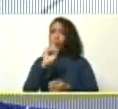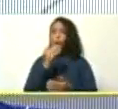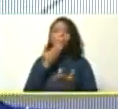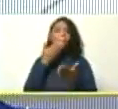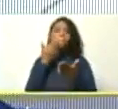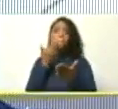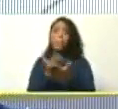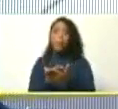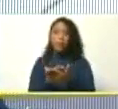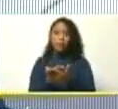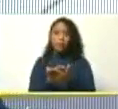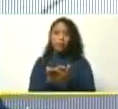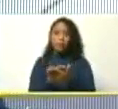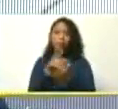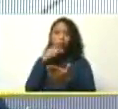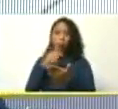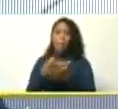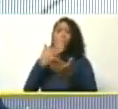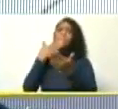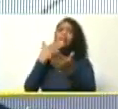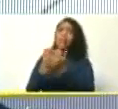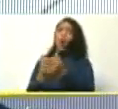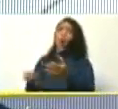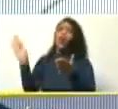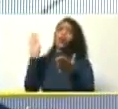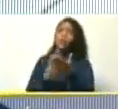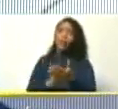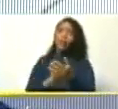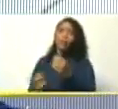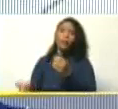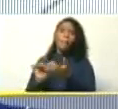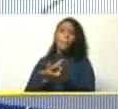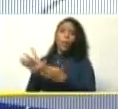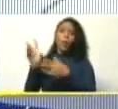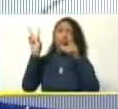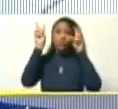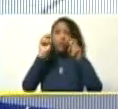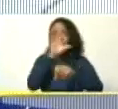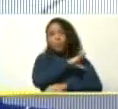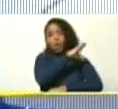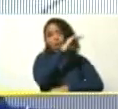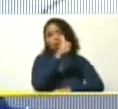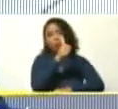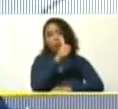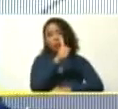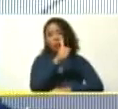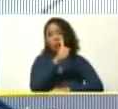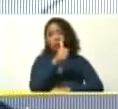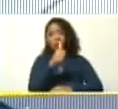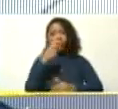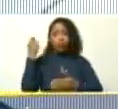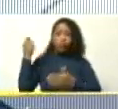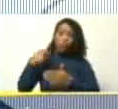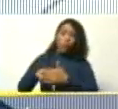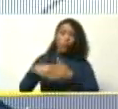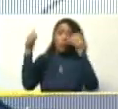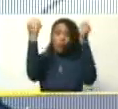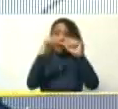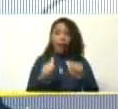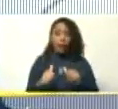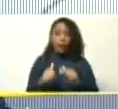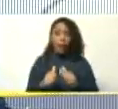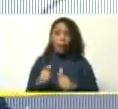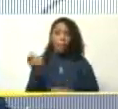nota. Reclamaban el reenganche de los despedidos por la nueva directiva, sueldos dignos de su arte y